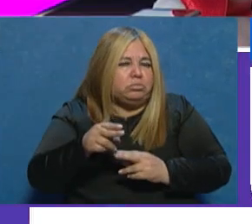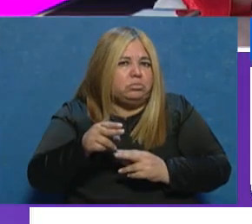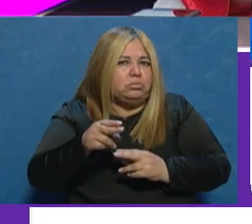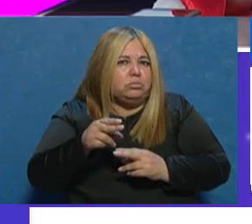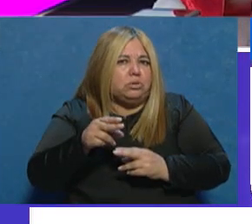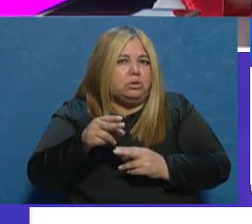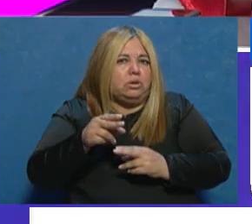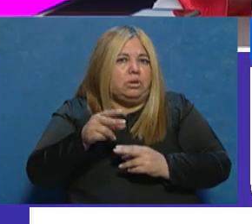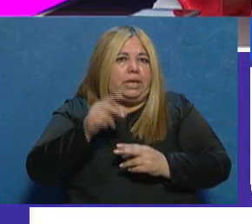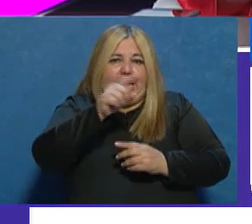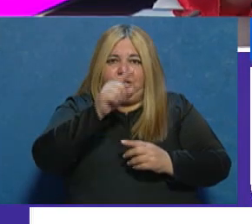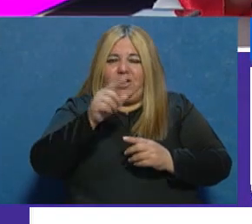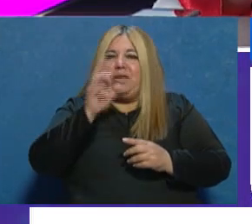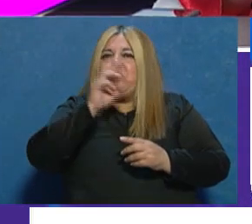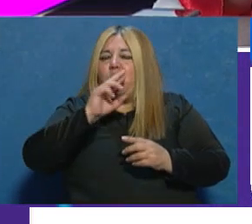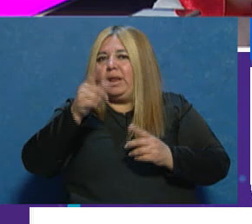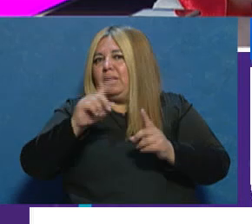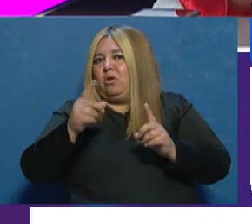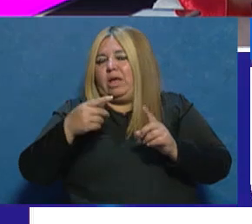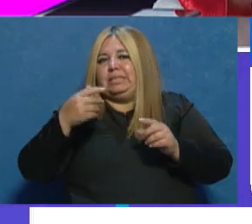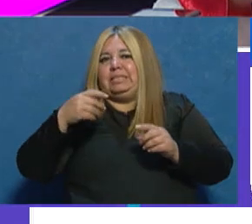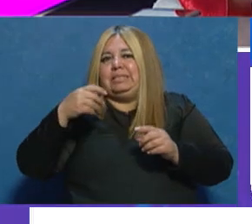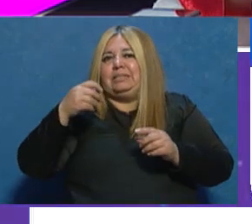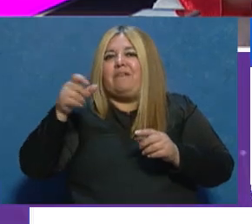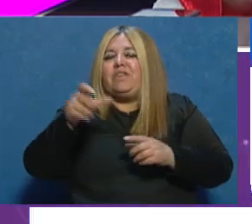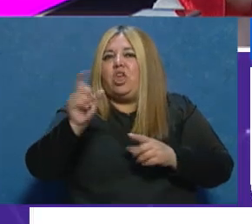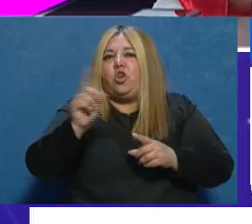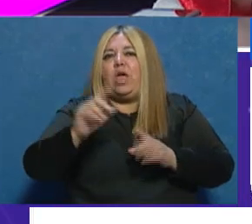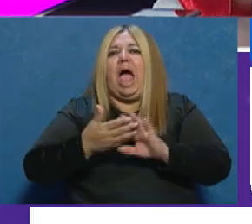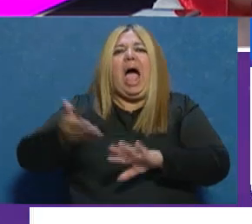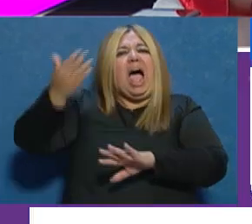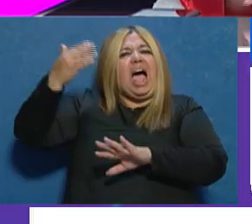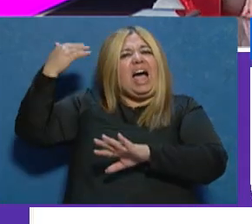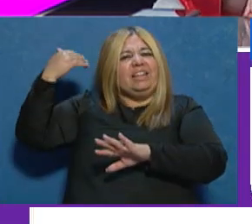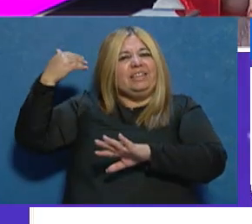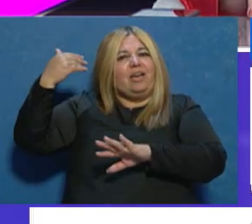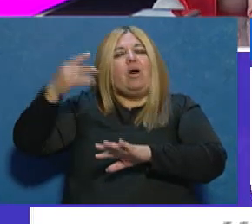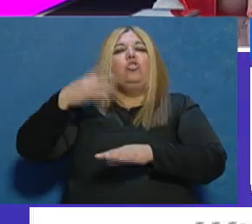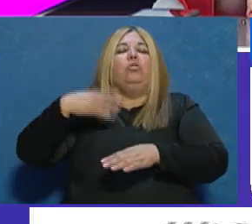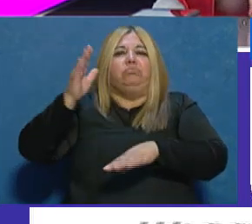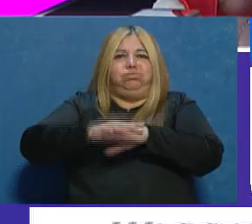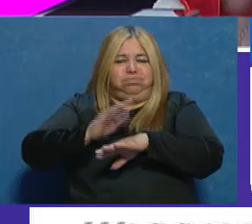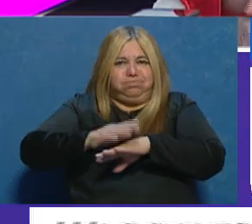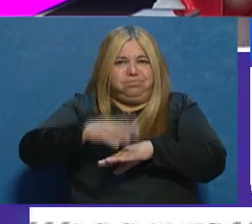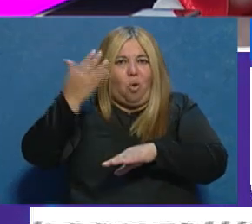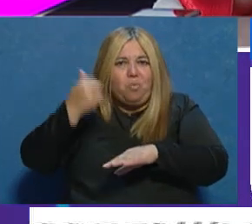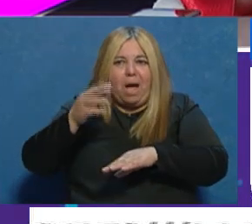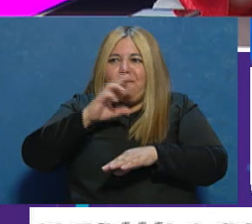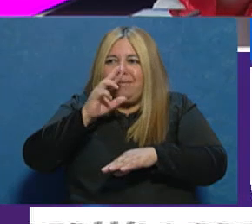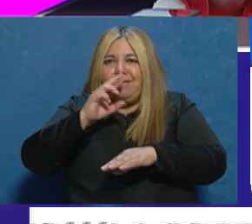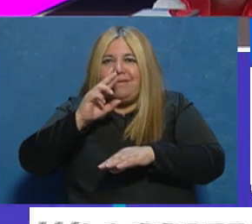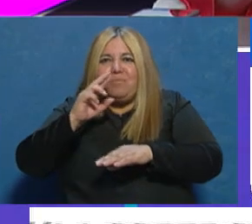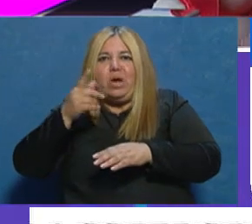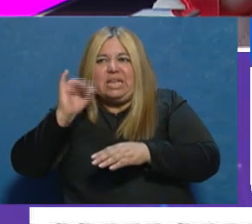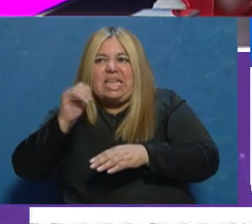digo, para aclarar, no son las que estamos compartiendo, que son imágenes de lo que ocurría posterior a conocerse este hecho. Digo, son imágenes que